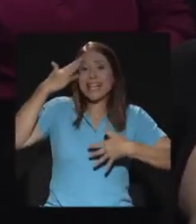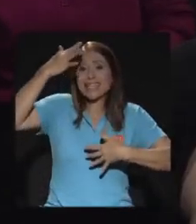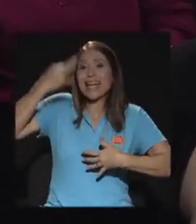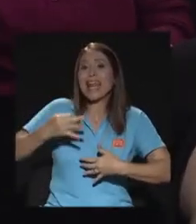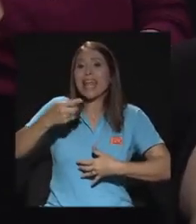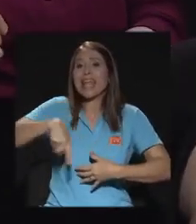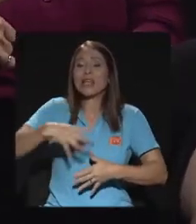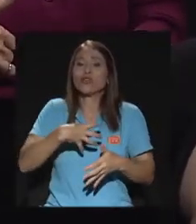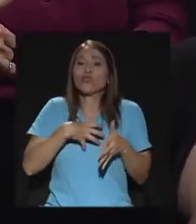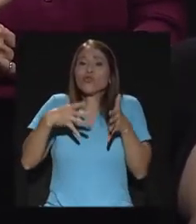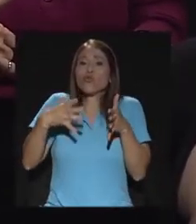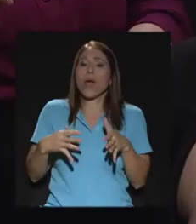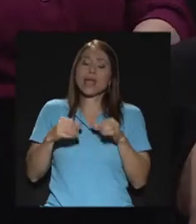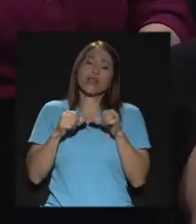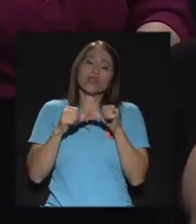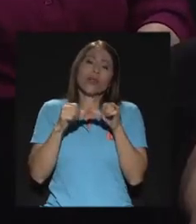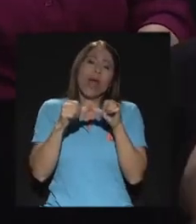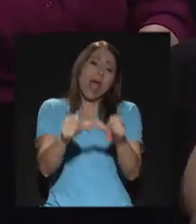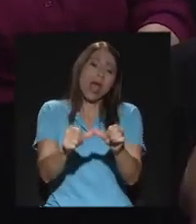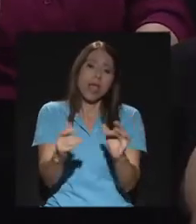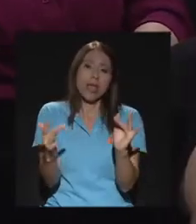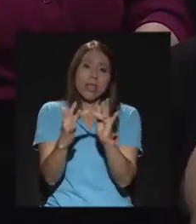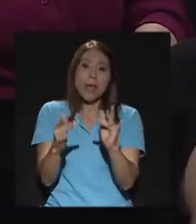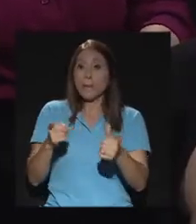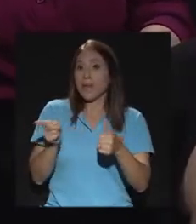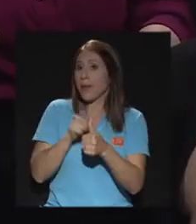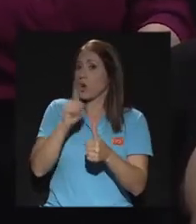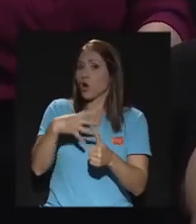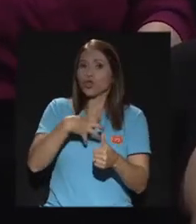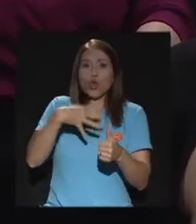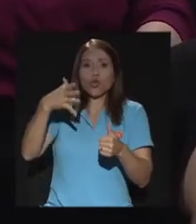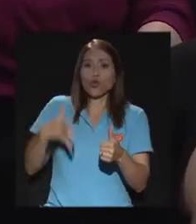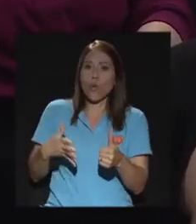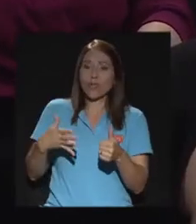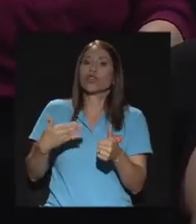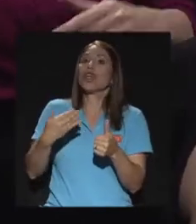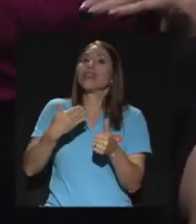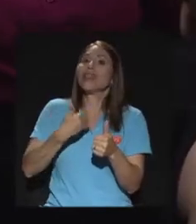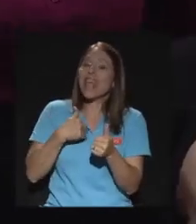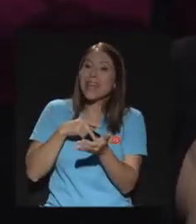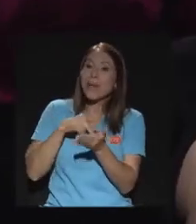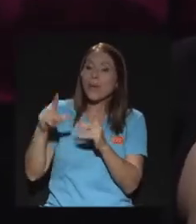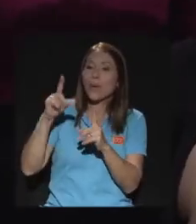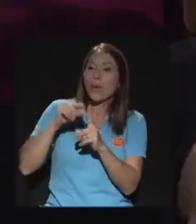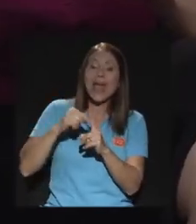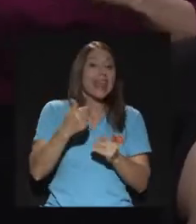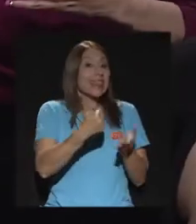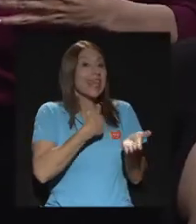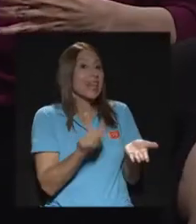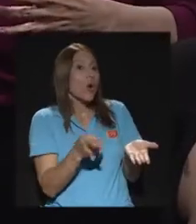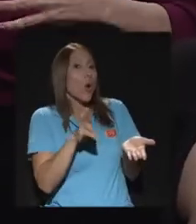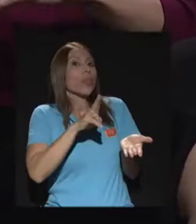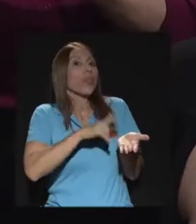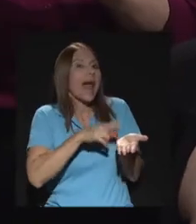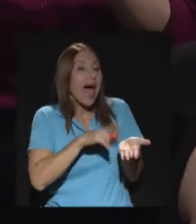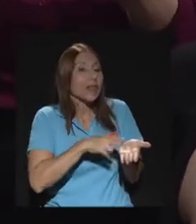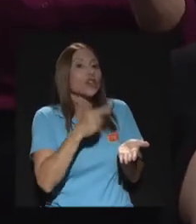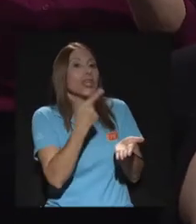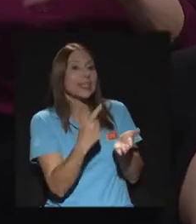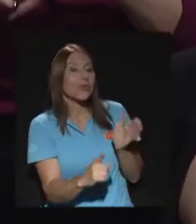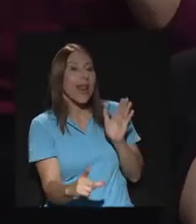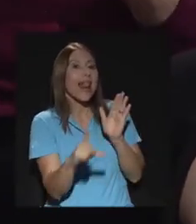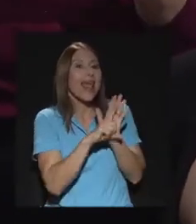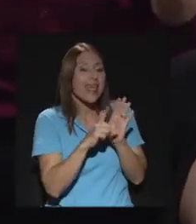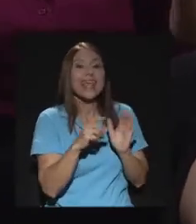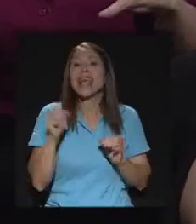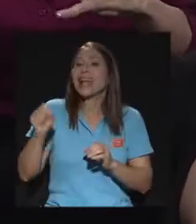frecuencias. Primero, ni son dueños, porque son concesionarios. Tienen contratos de concesión, además, que son ley entre las partes. Usted, claro, es abogada. Claro que sí,